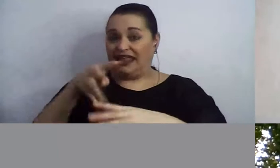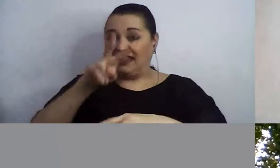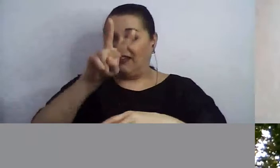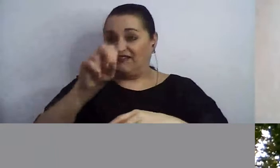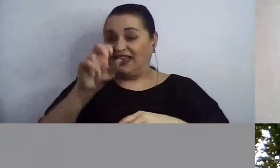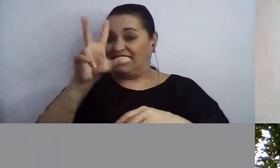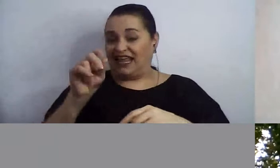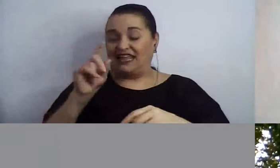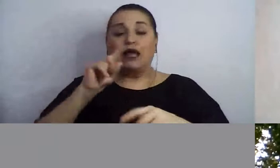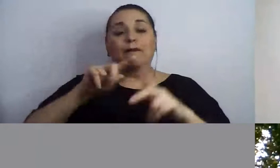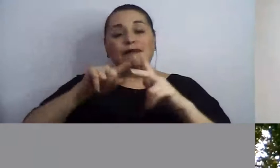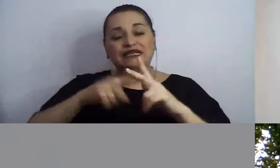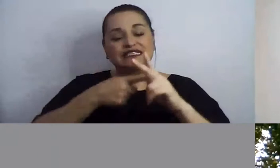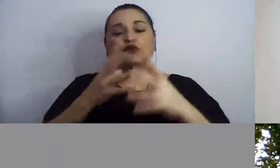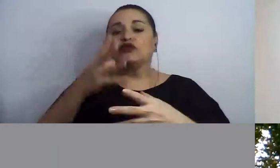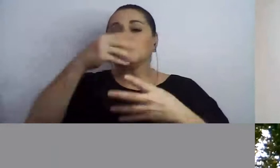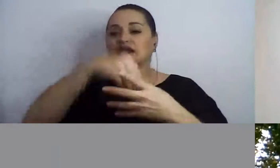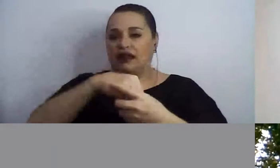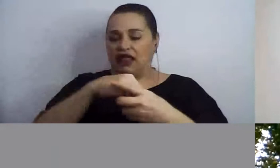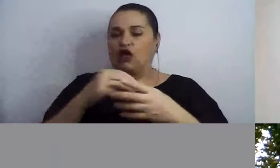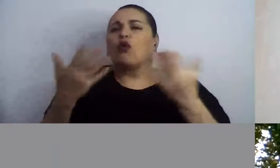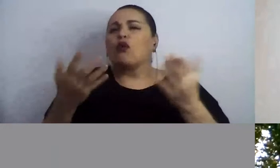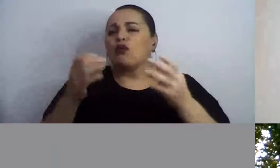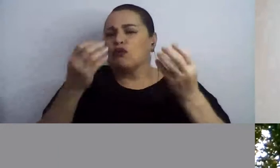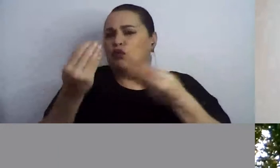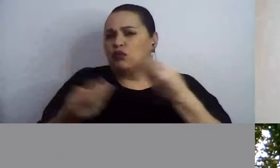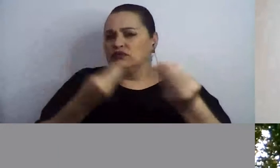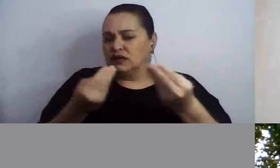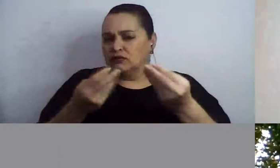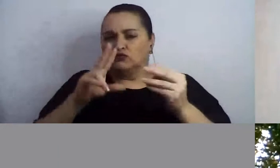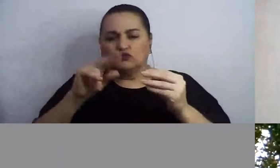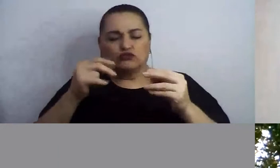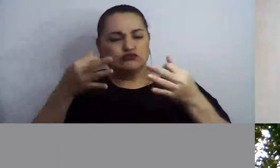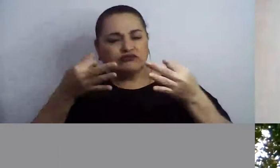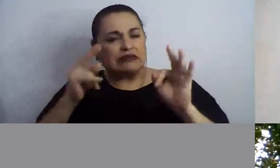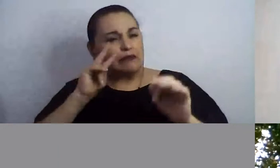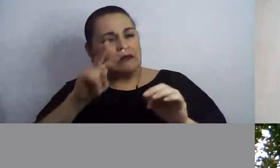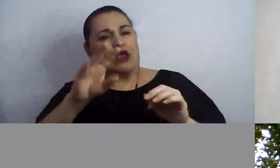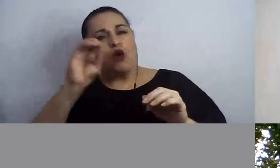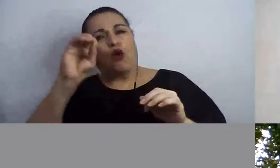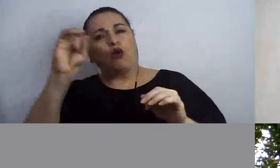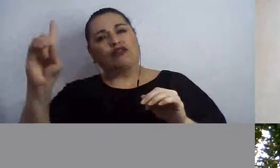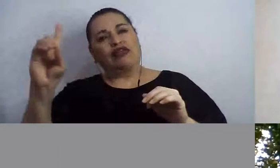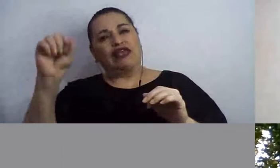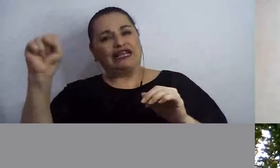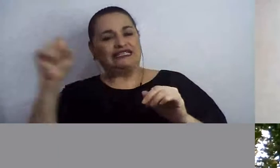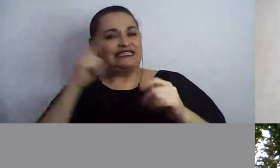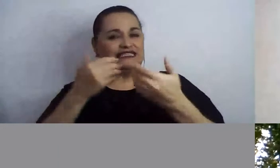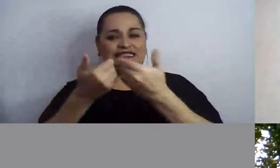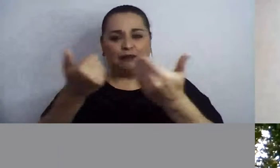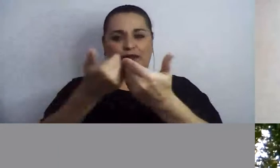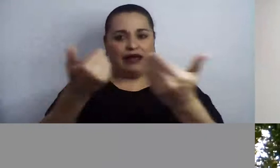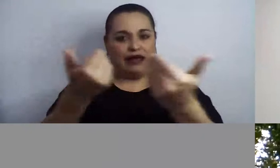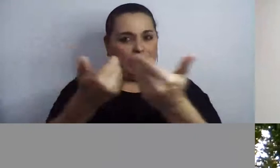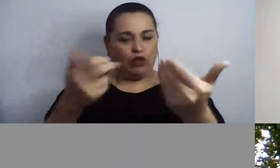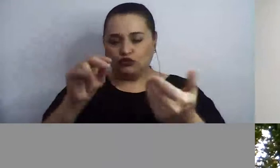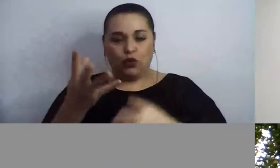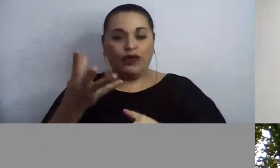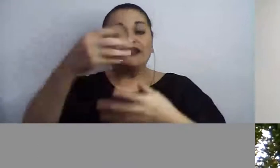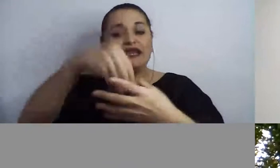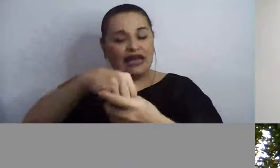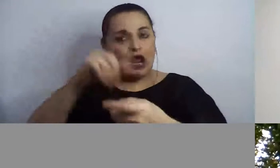de integralidad y es justamente cómo hacemos para no tratar de ver los ODS en separados sino cómo hacemos para integrarlos en una lógica